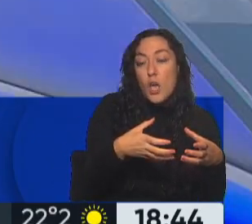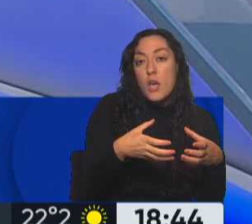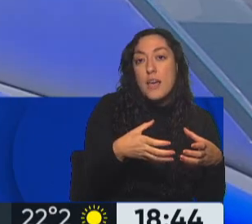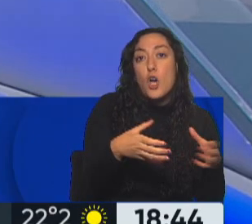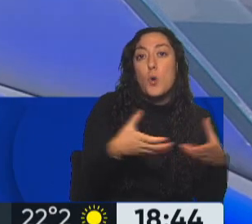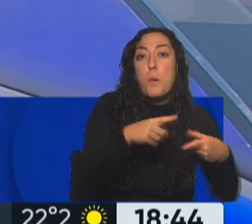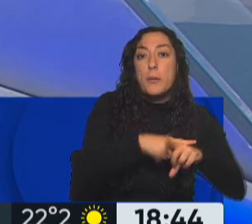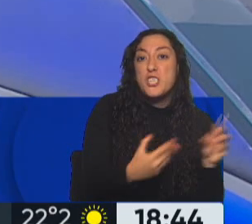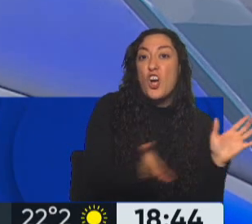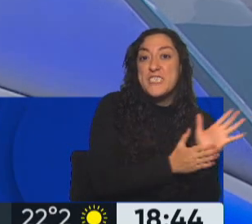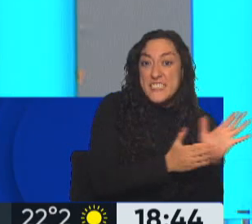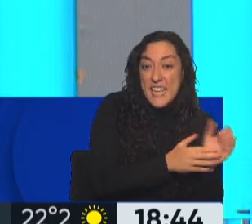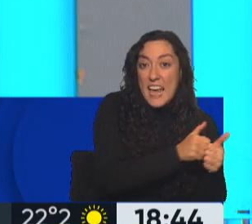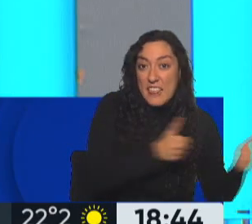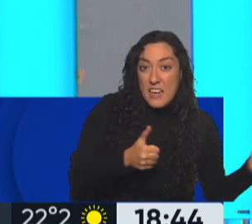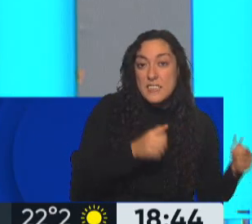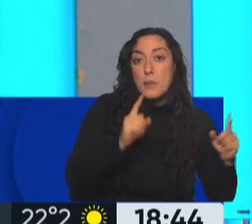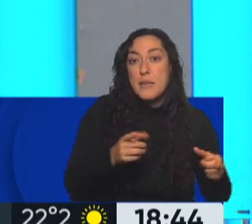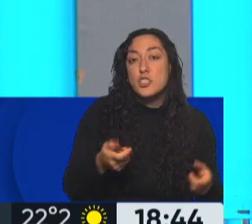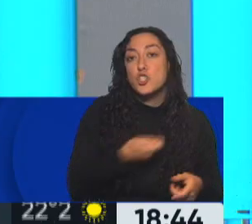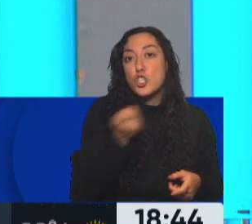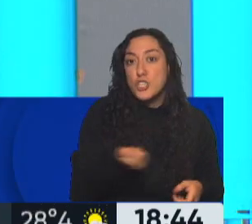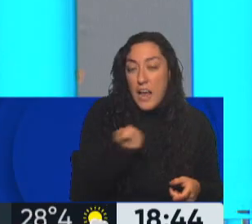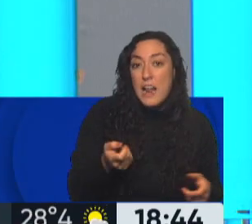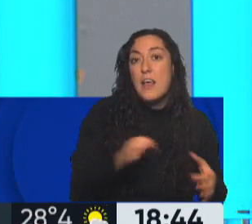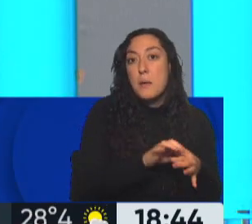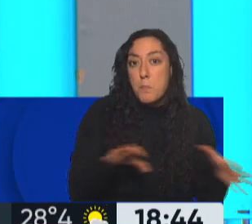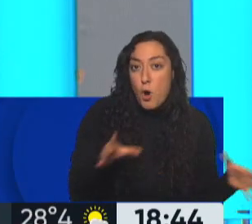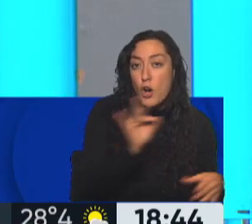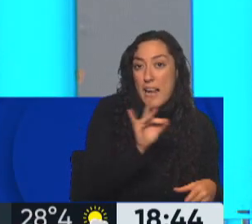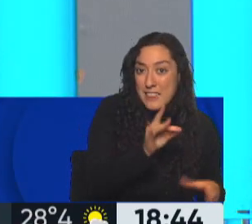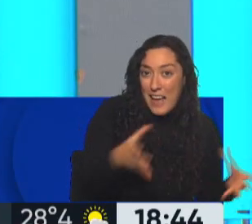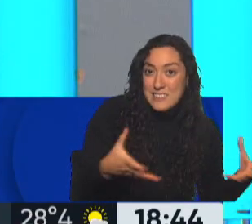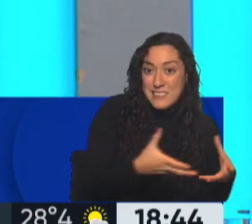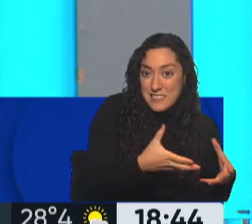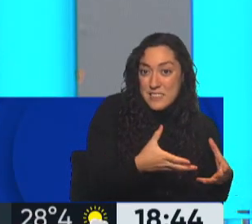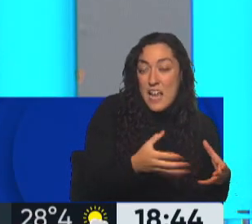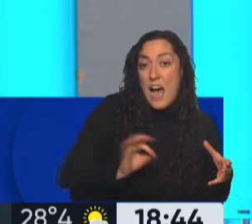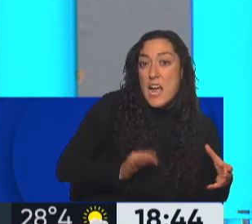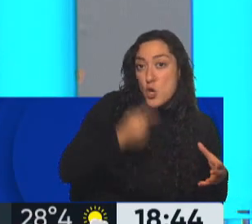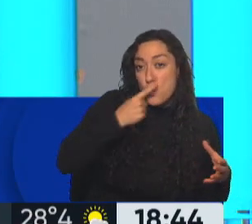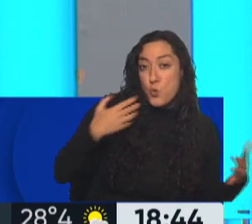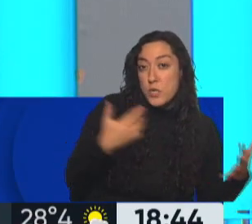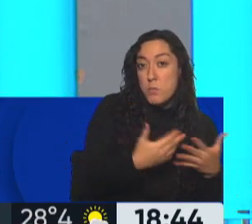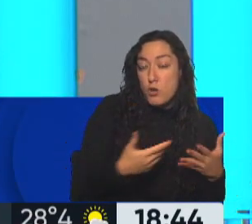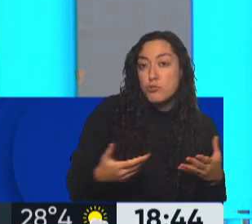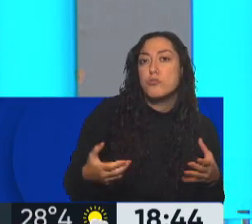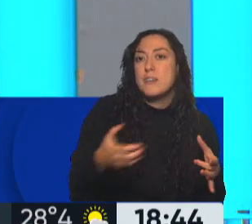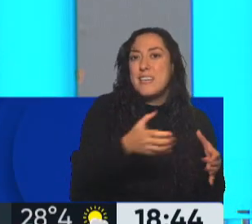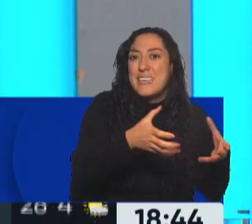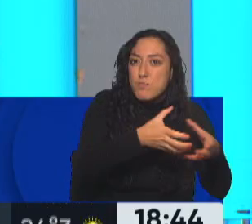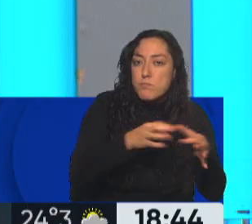la izquierda y los socialdemócratas, que además habían sido quienes gobernaron durante los últimos años, fueron los perdedores, los